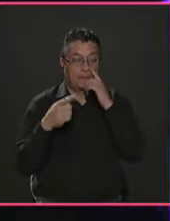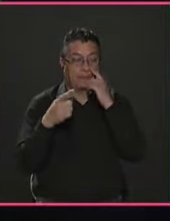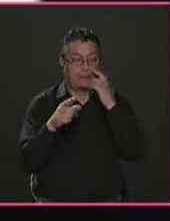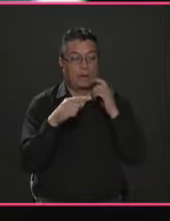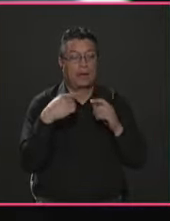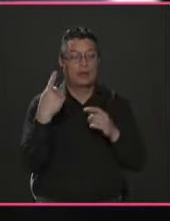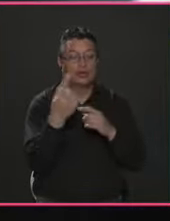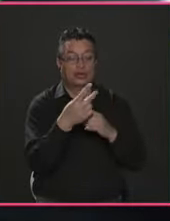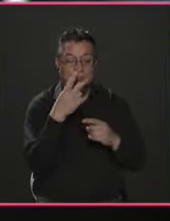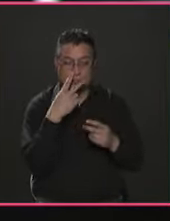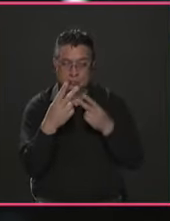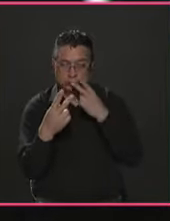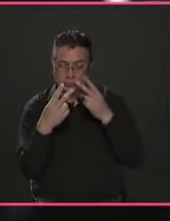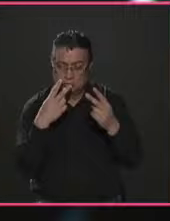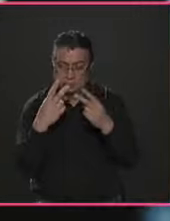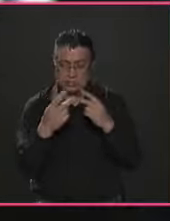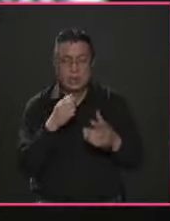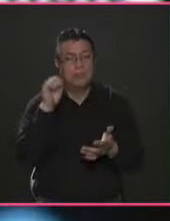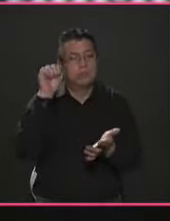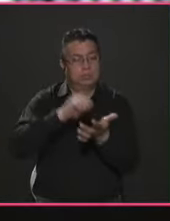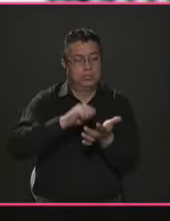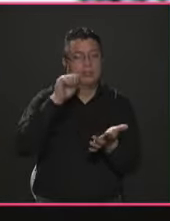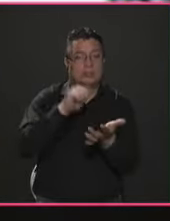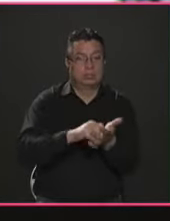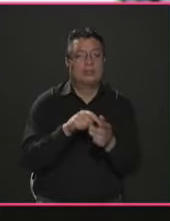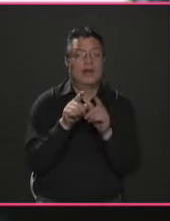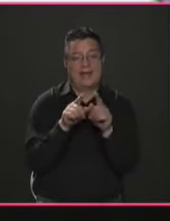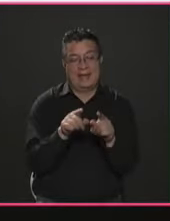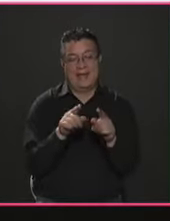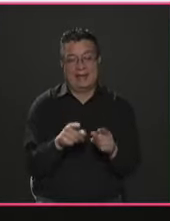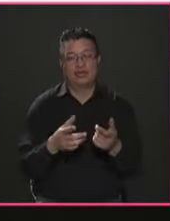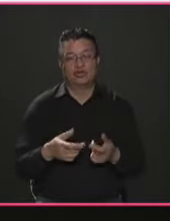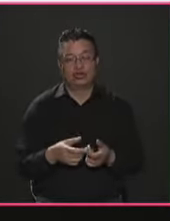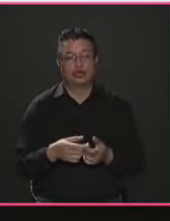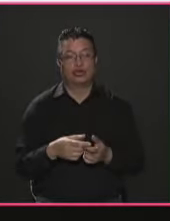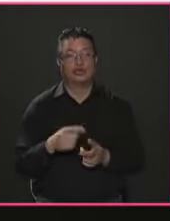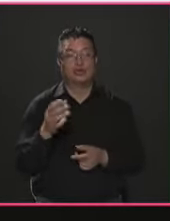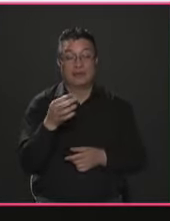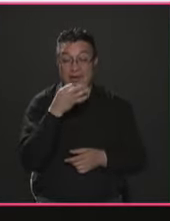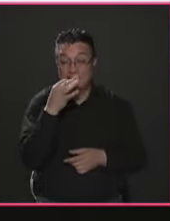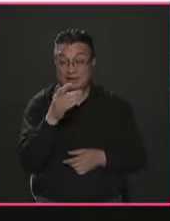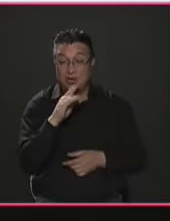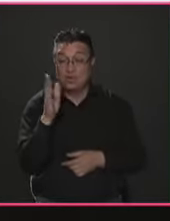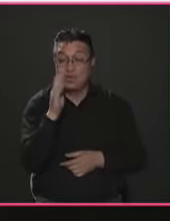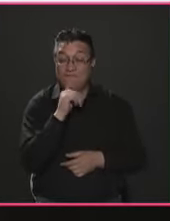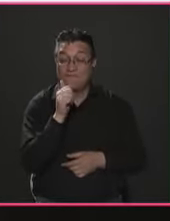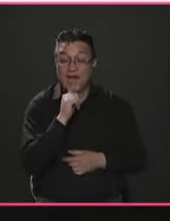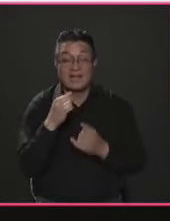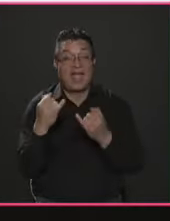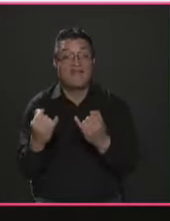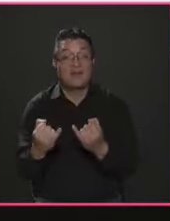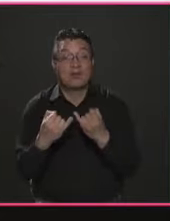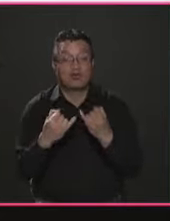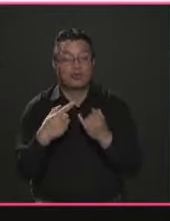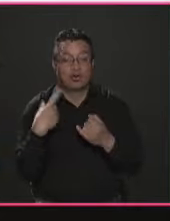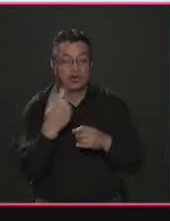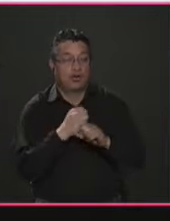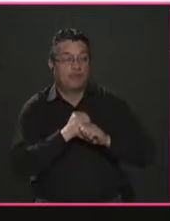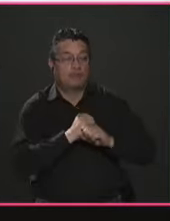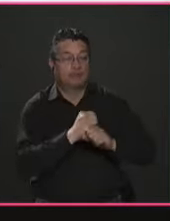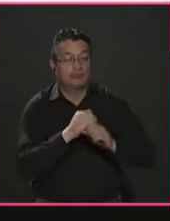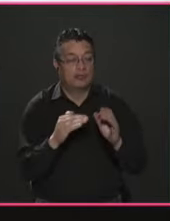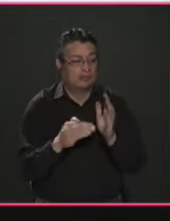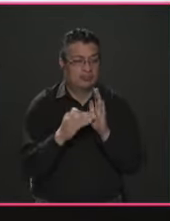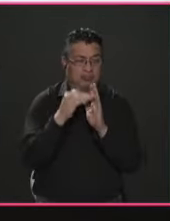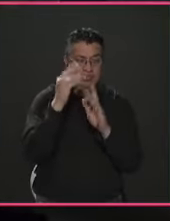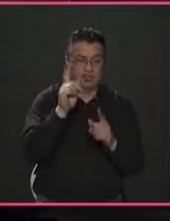luditas empezaron a aegar contra esto ellos no les faltaba información sino que estaban Opuestos al Progreso porque esto